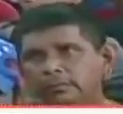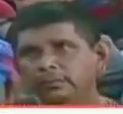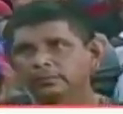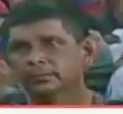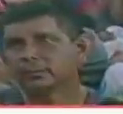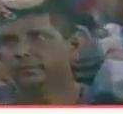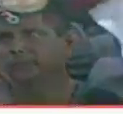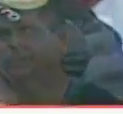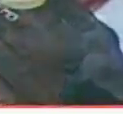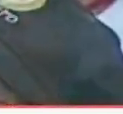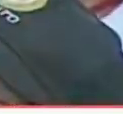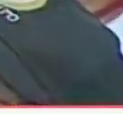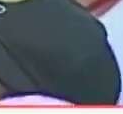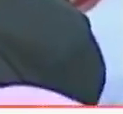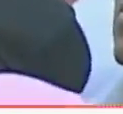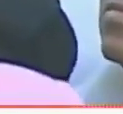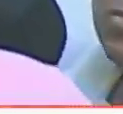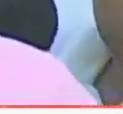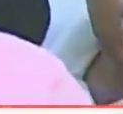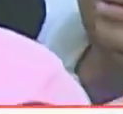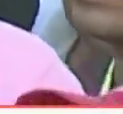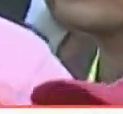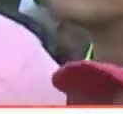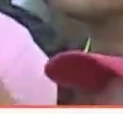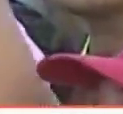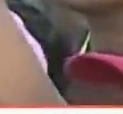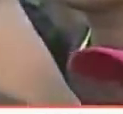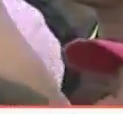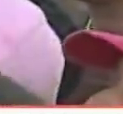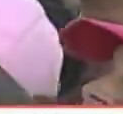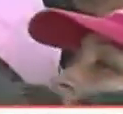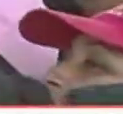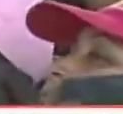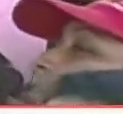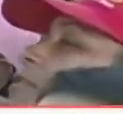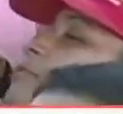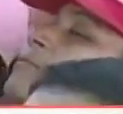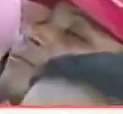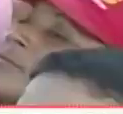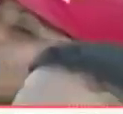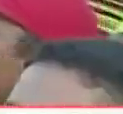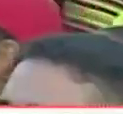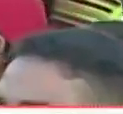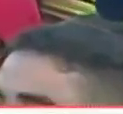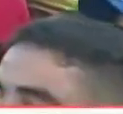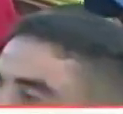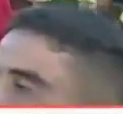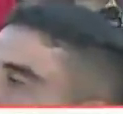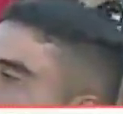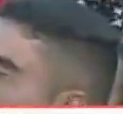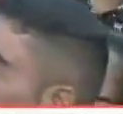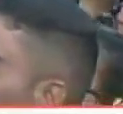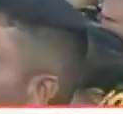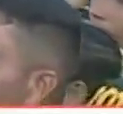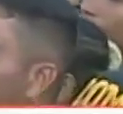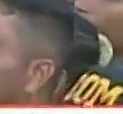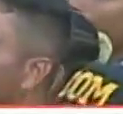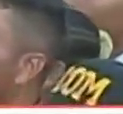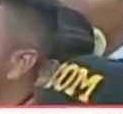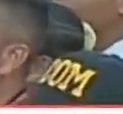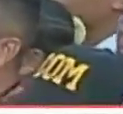poder público. Los órganos del Estado emanan de la soberanía popular y a ella están